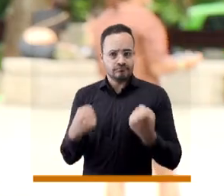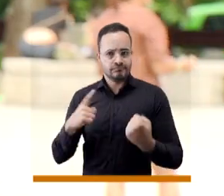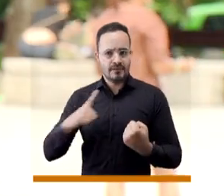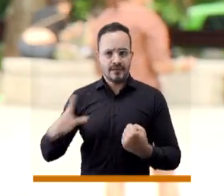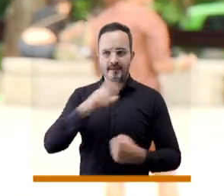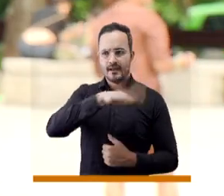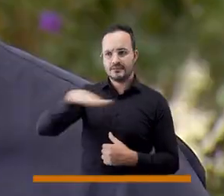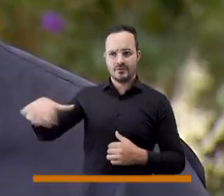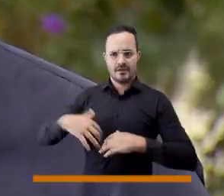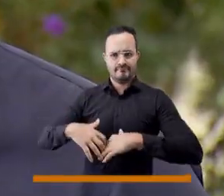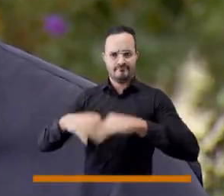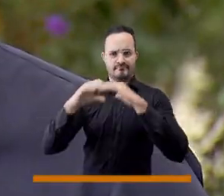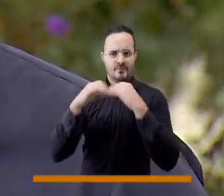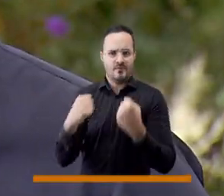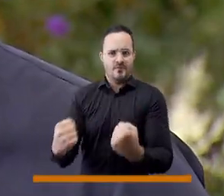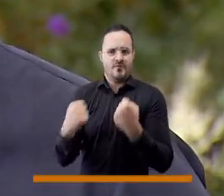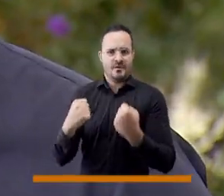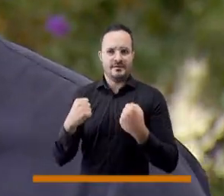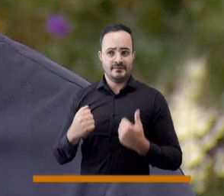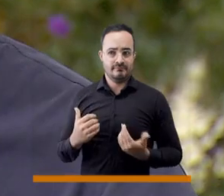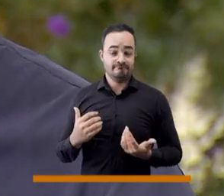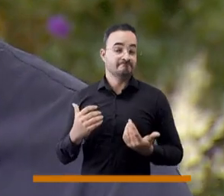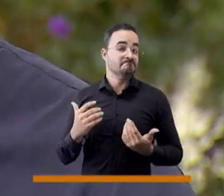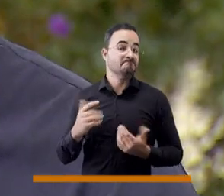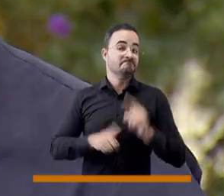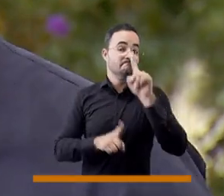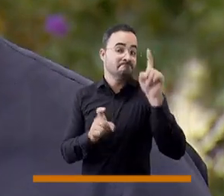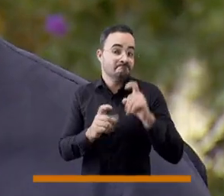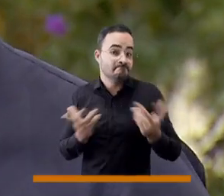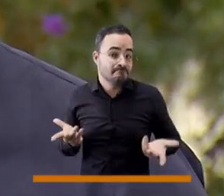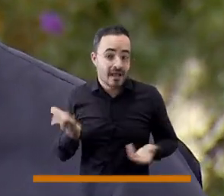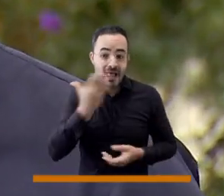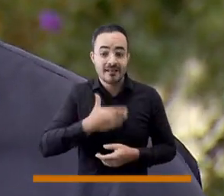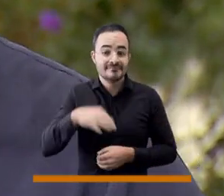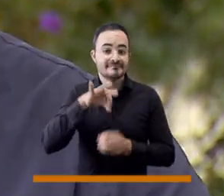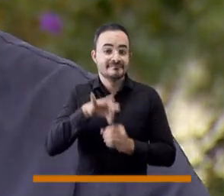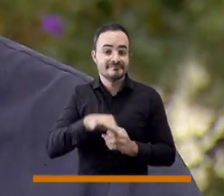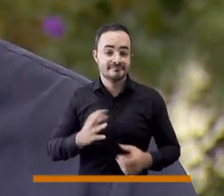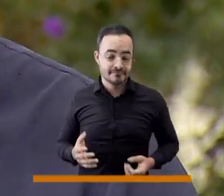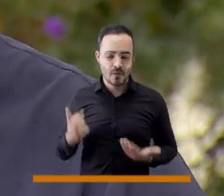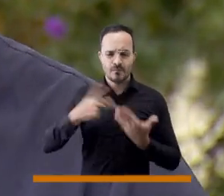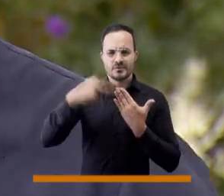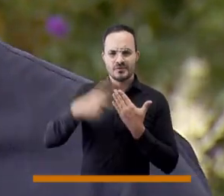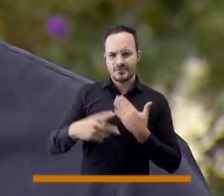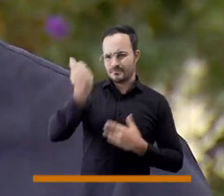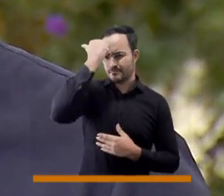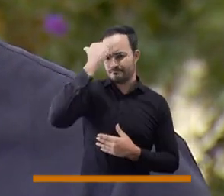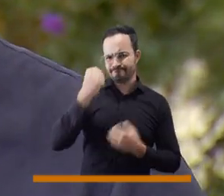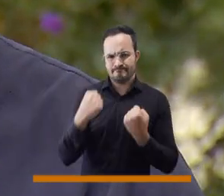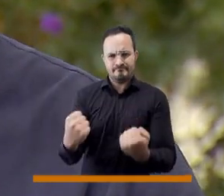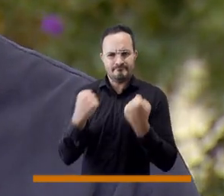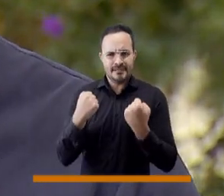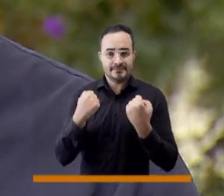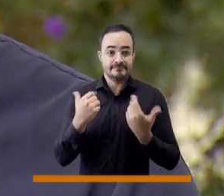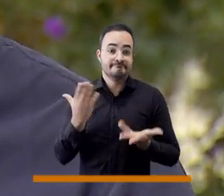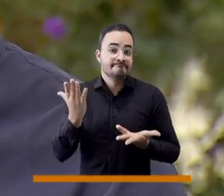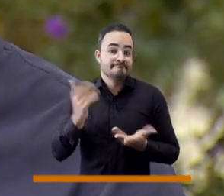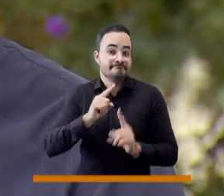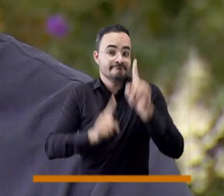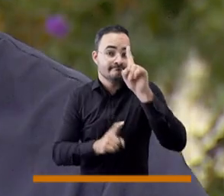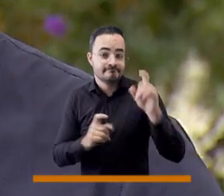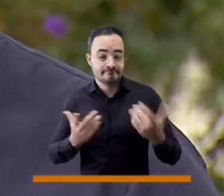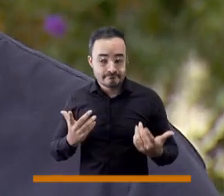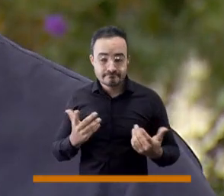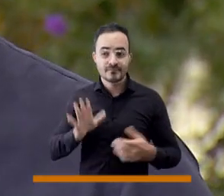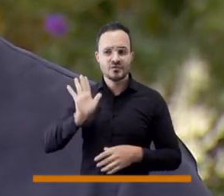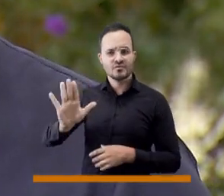liderazgo y la consolidación política de Antioquia. Está en juego, digamos, los principales proyectos, la filosofía, el ADN